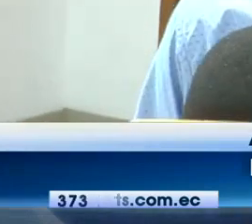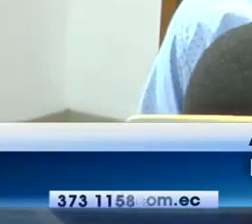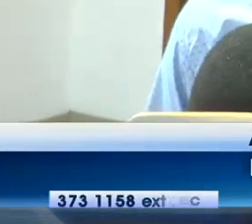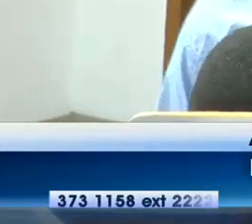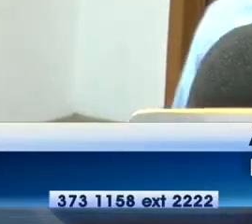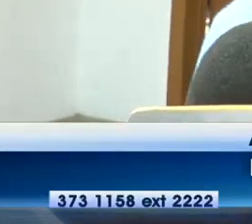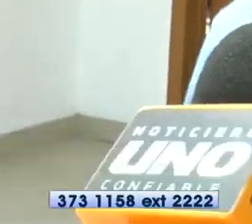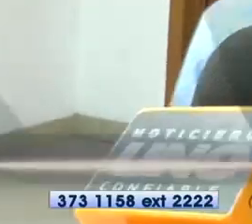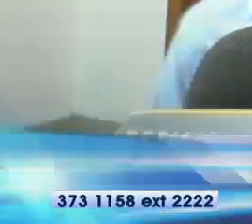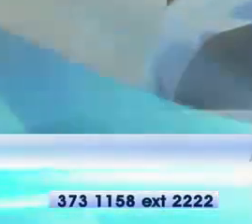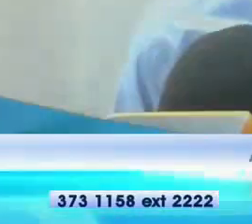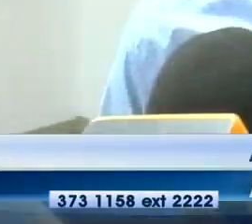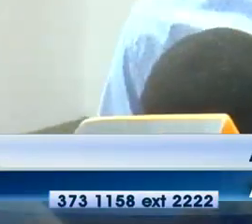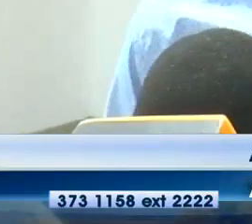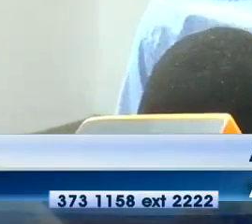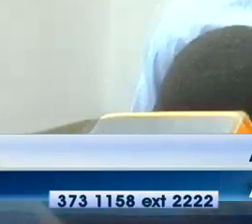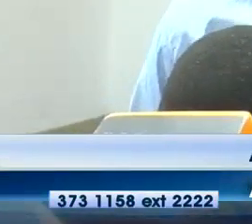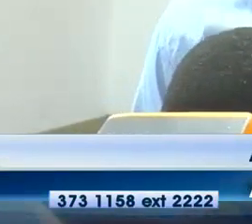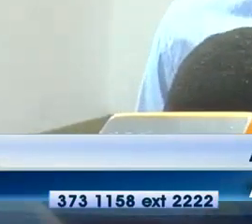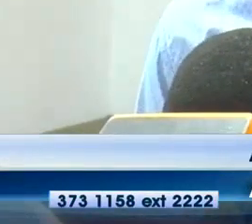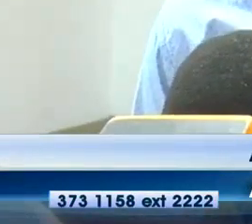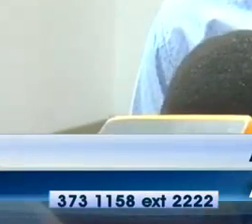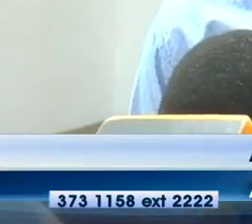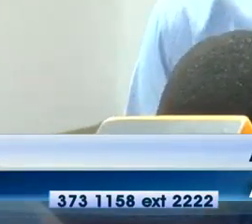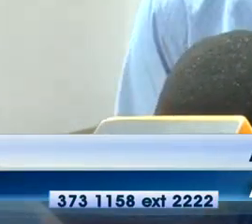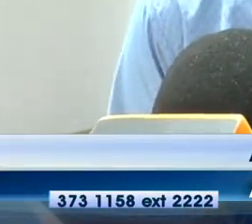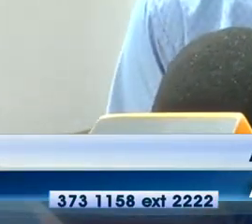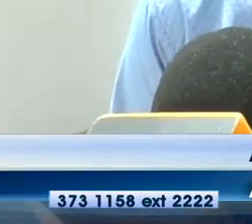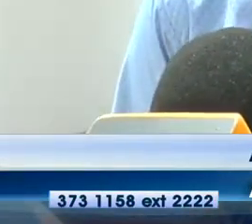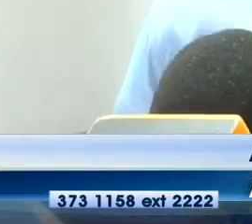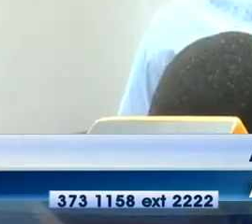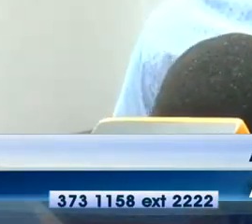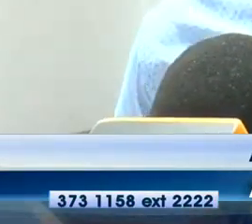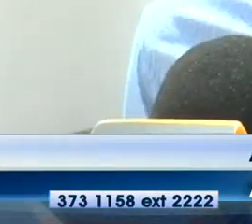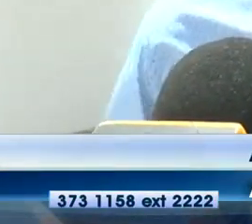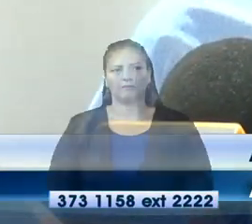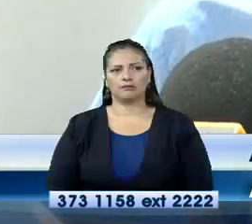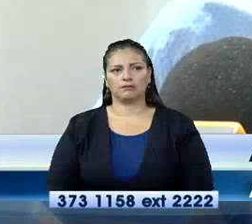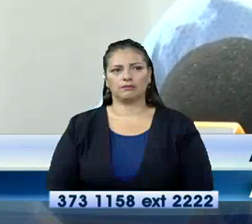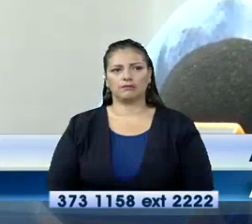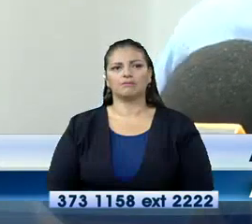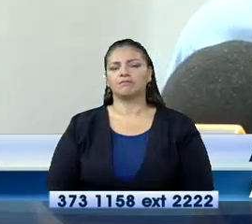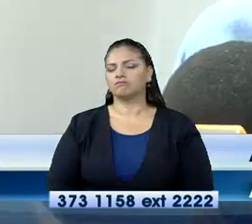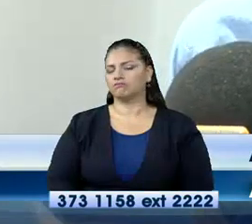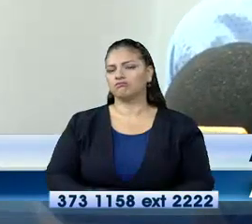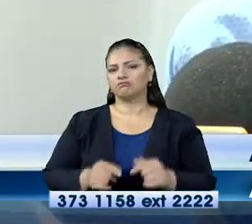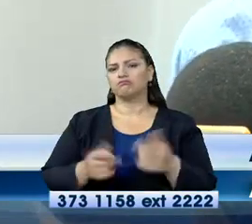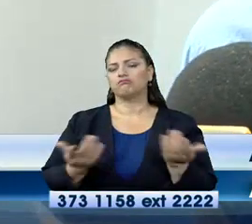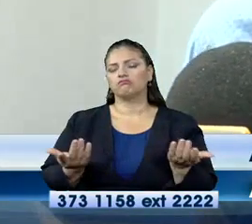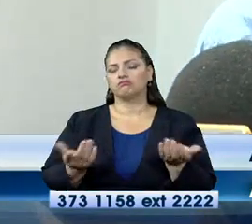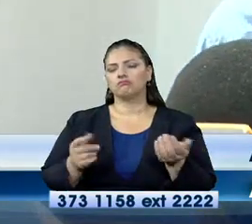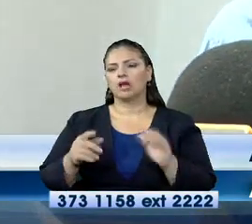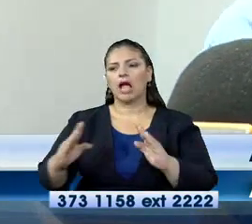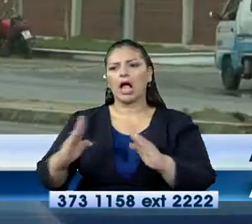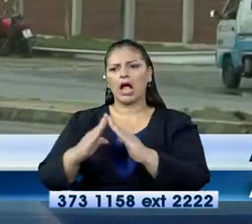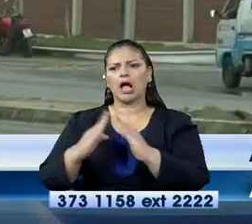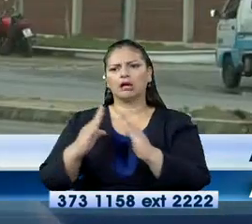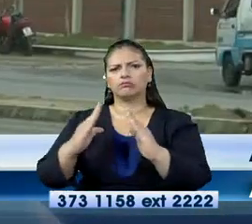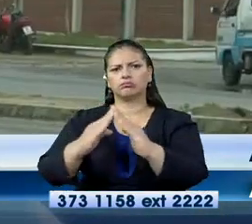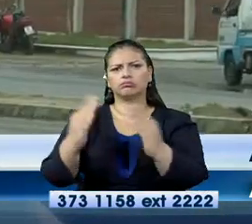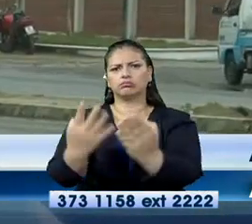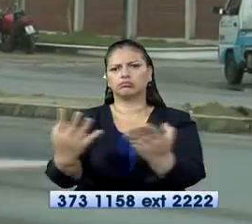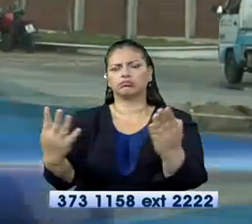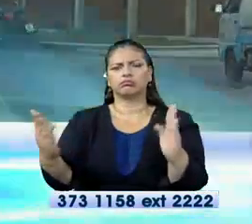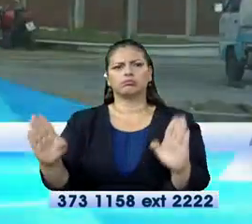presentar la denuncia en el transcurso del día y vamos a reforzar la seguridad. Es inconcebible que una organización privada donde debe existir más seguridad haya pasado